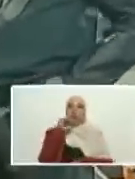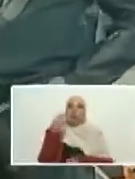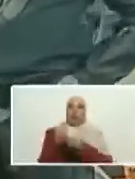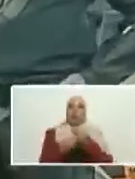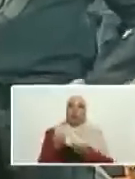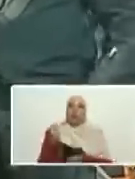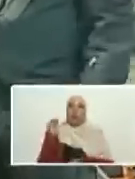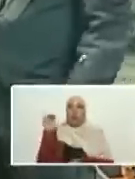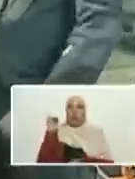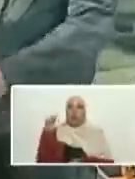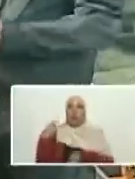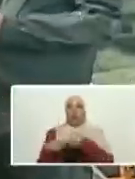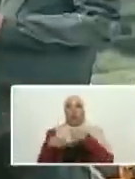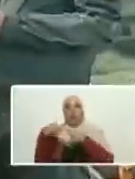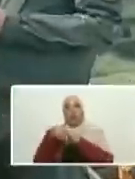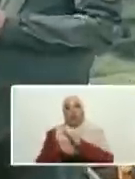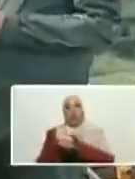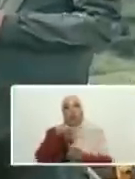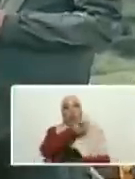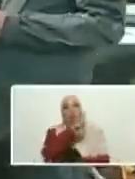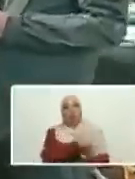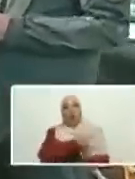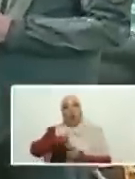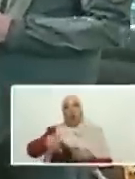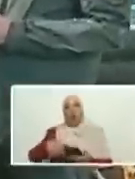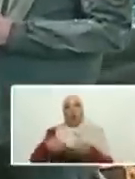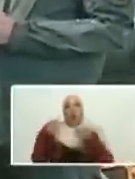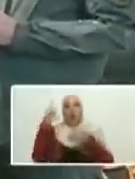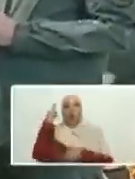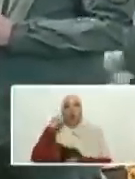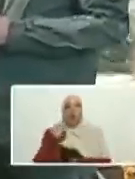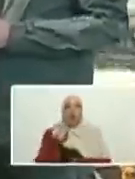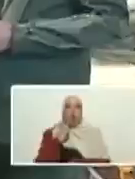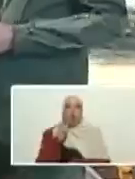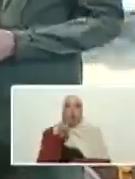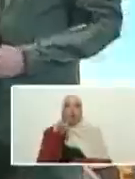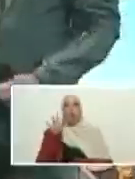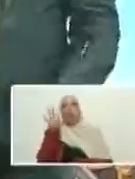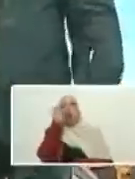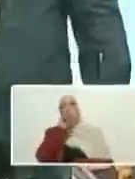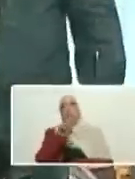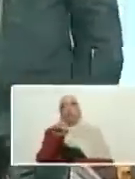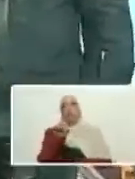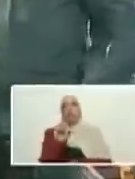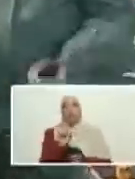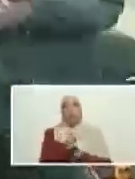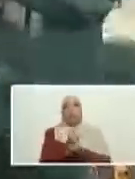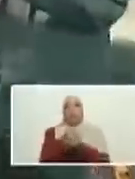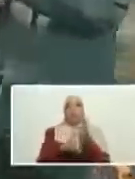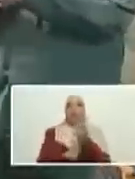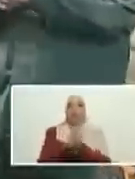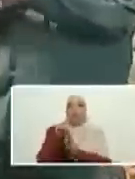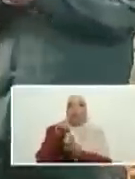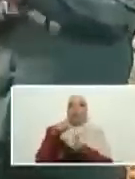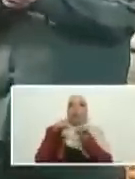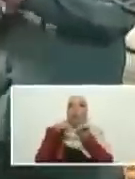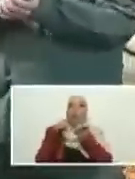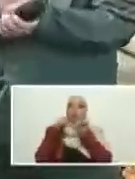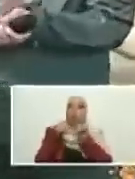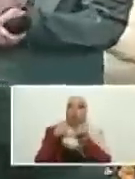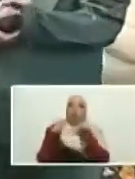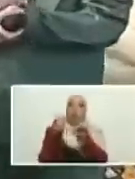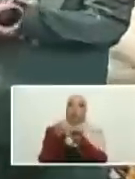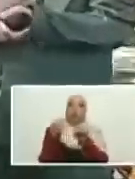fue refundar la Fuerza Armada Nacional Bolivariana. 24 años de avance continuo, de